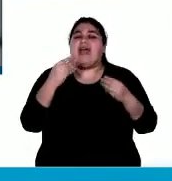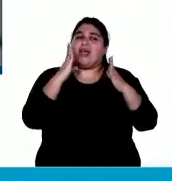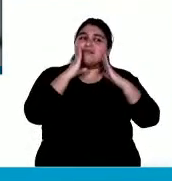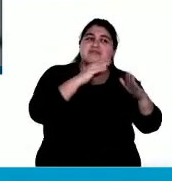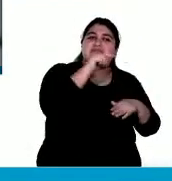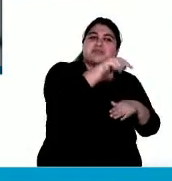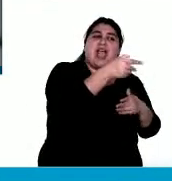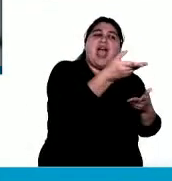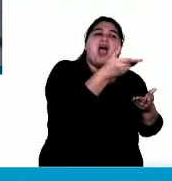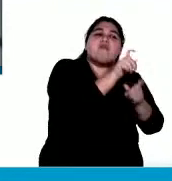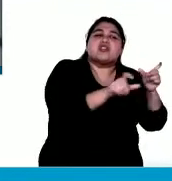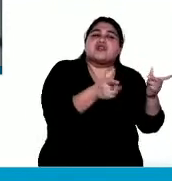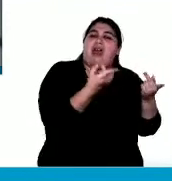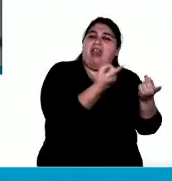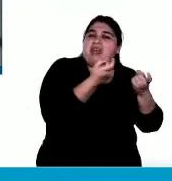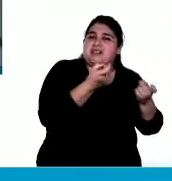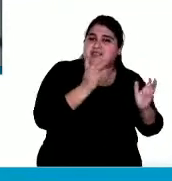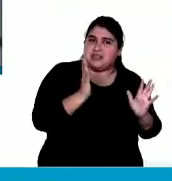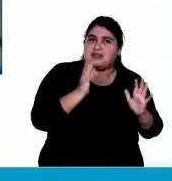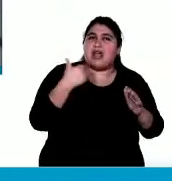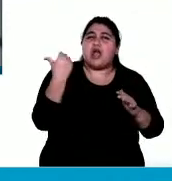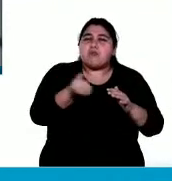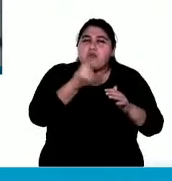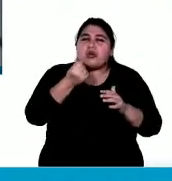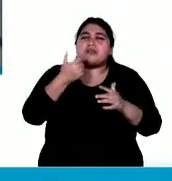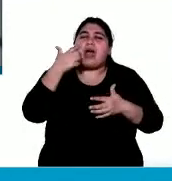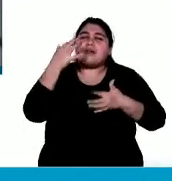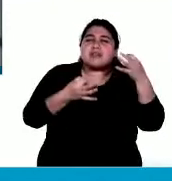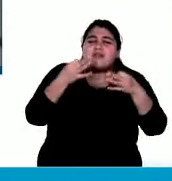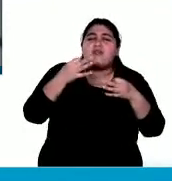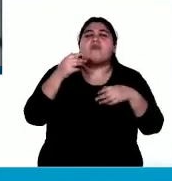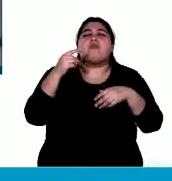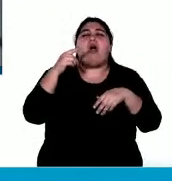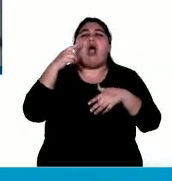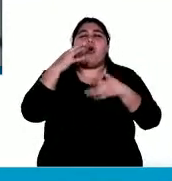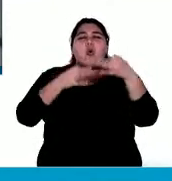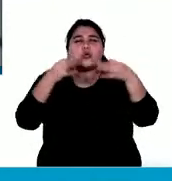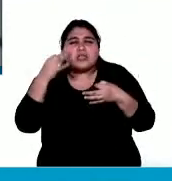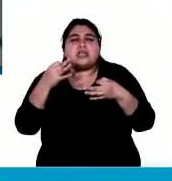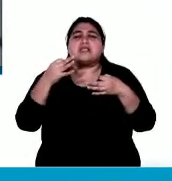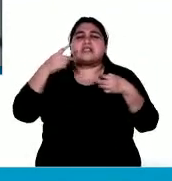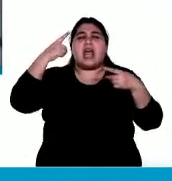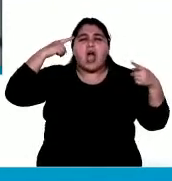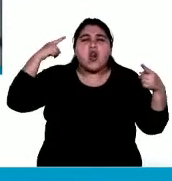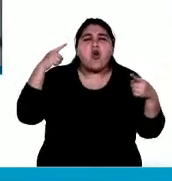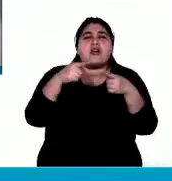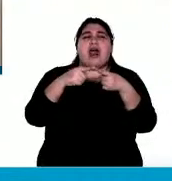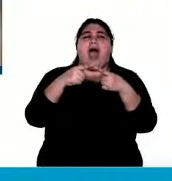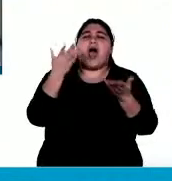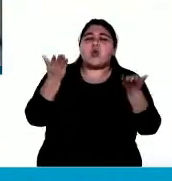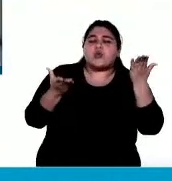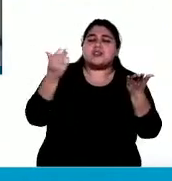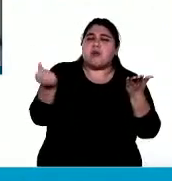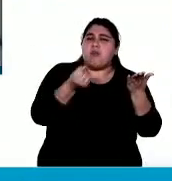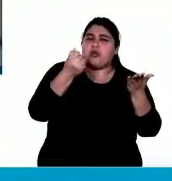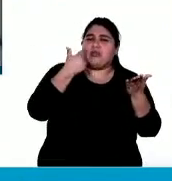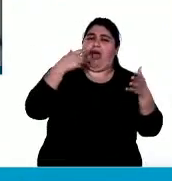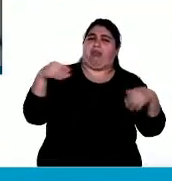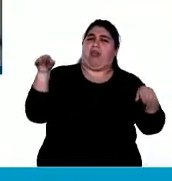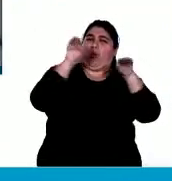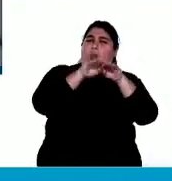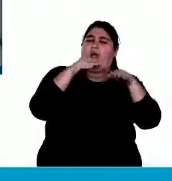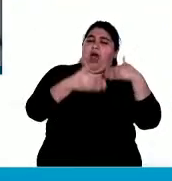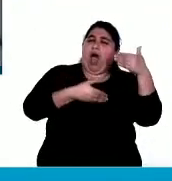justamente habría que analizar es cómo acortar los plazos judiciales, cómo lograr una justicia más tecnológicamente